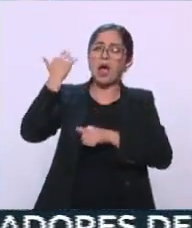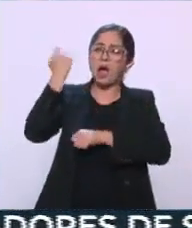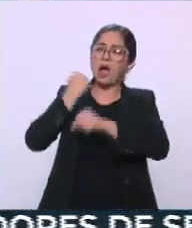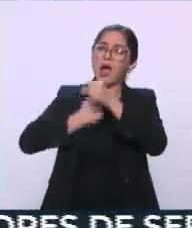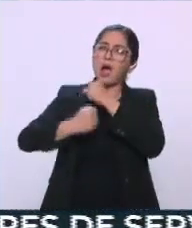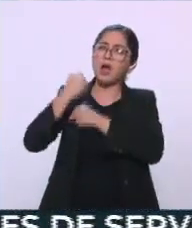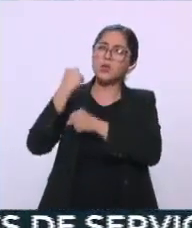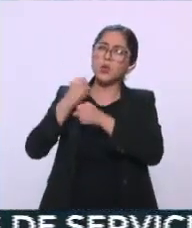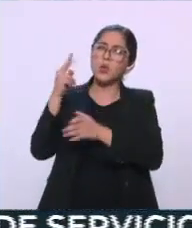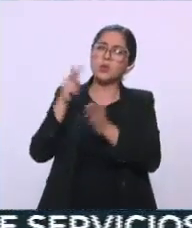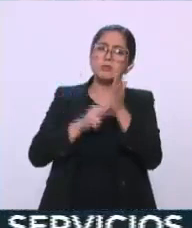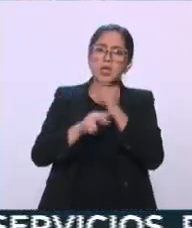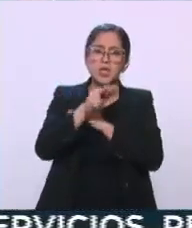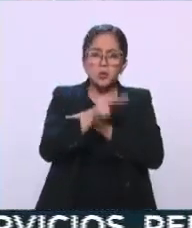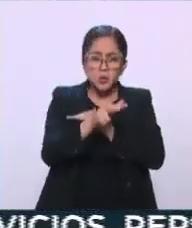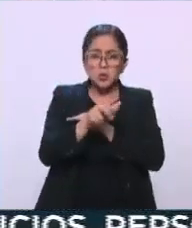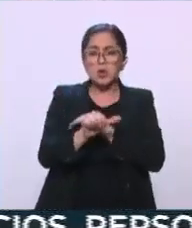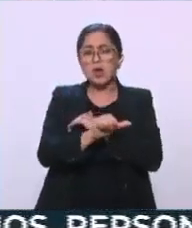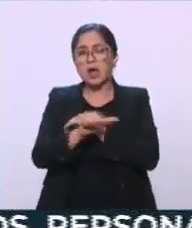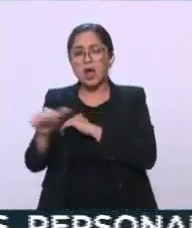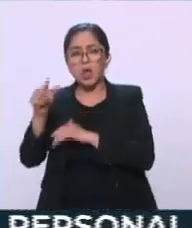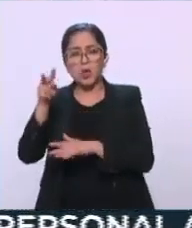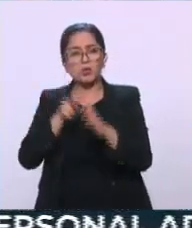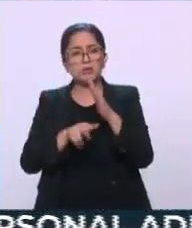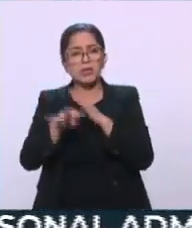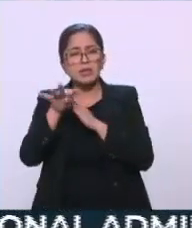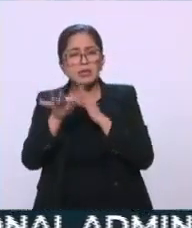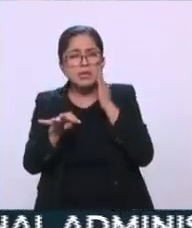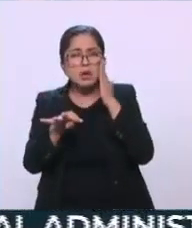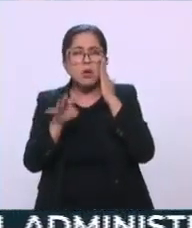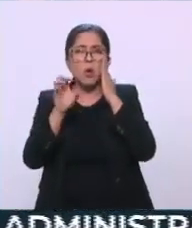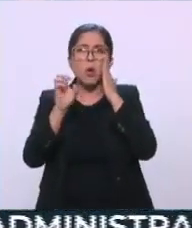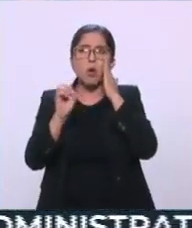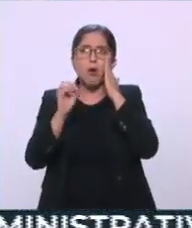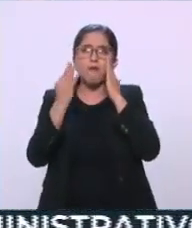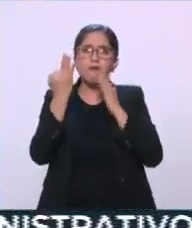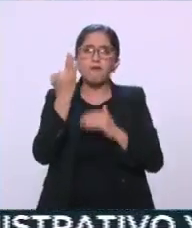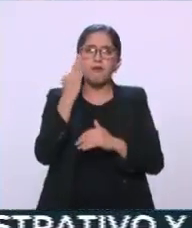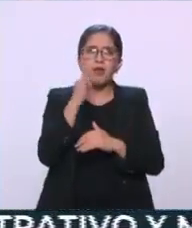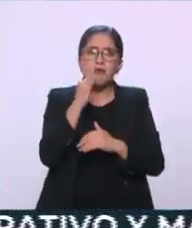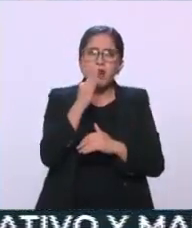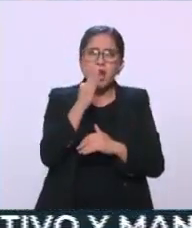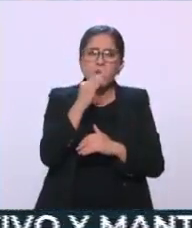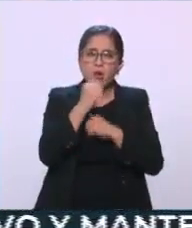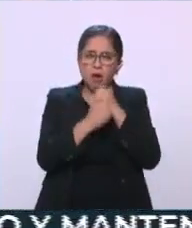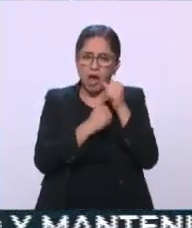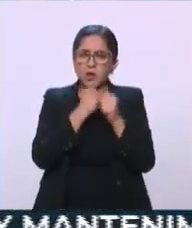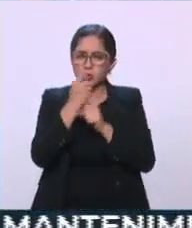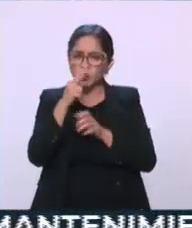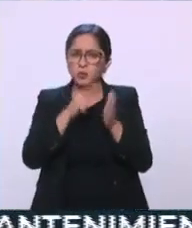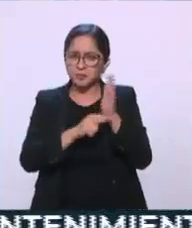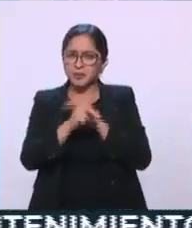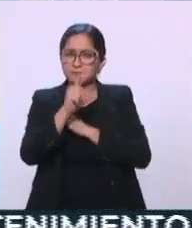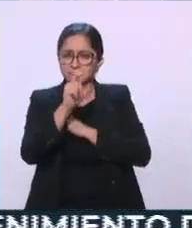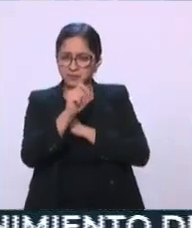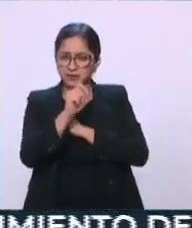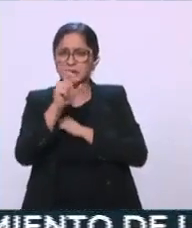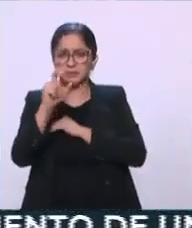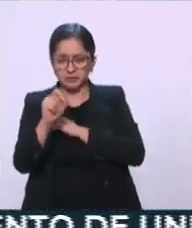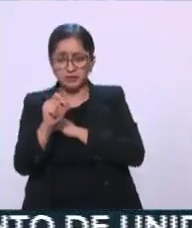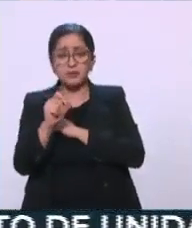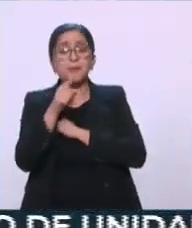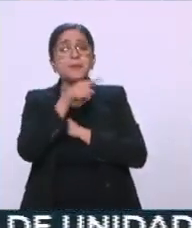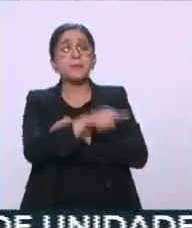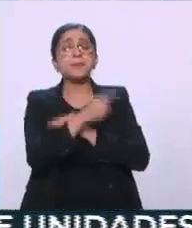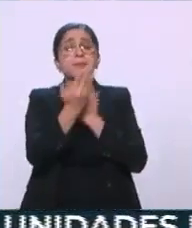y 2019, a partir, o hasta febrero de 2020, se habían instrumentado por primera